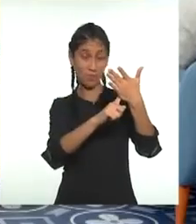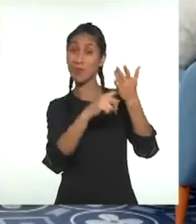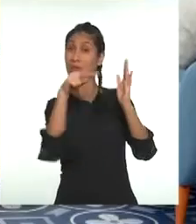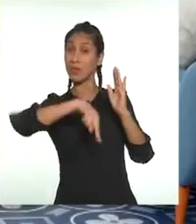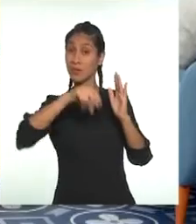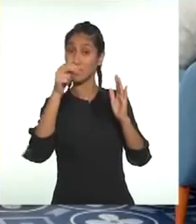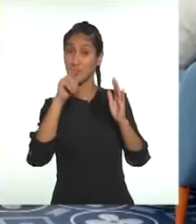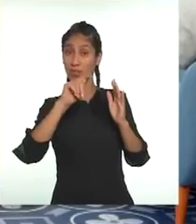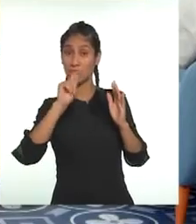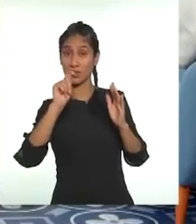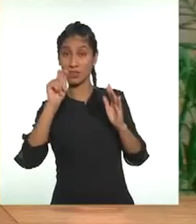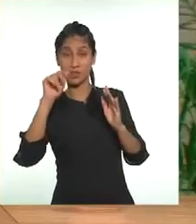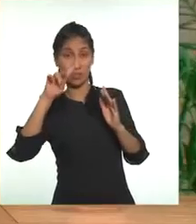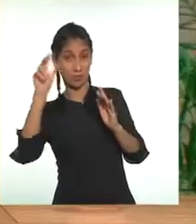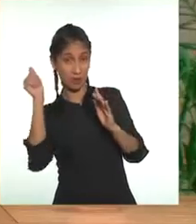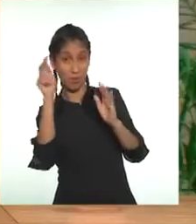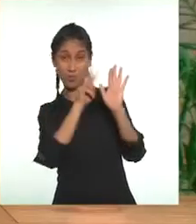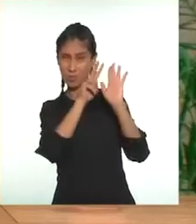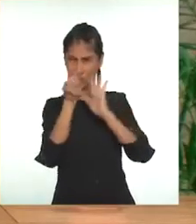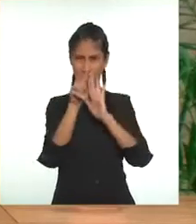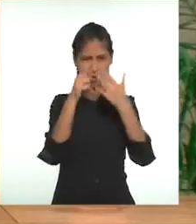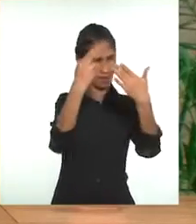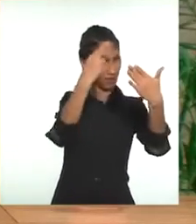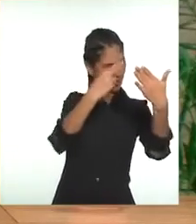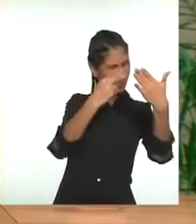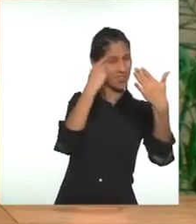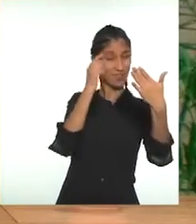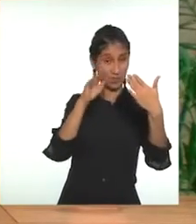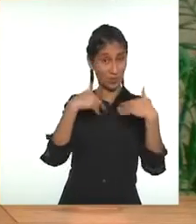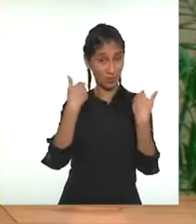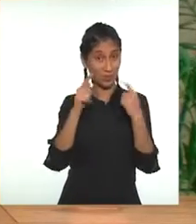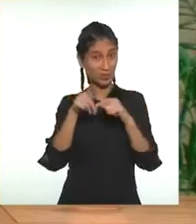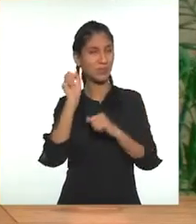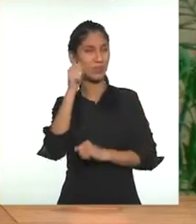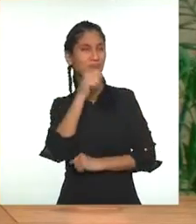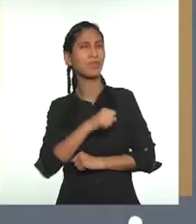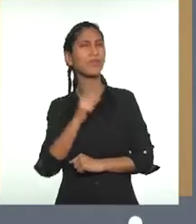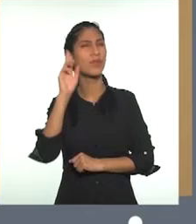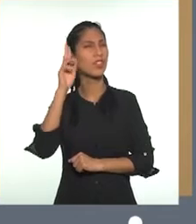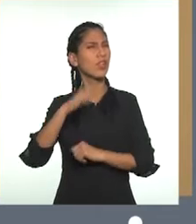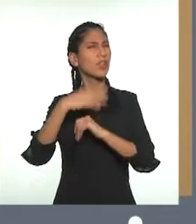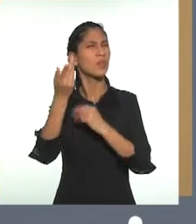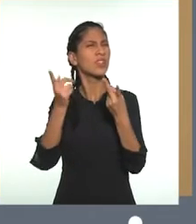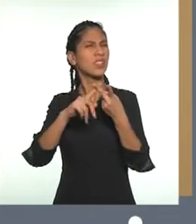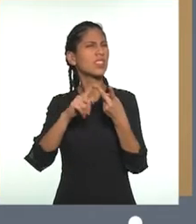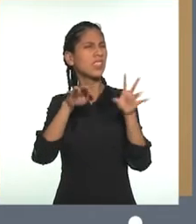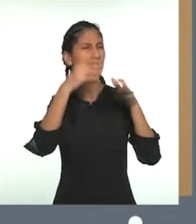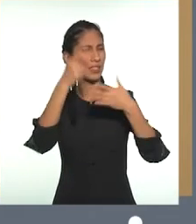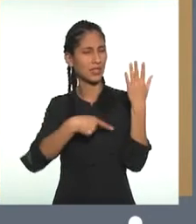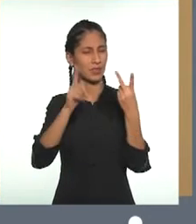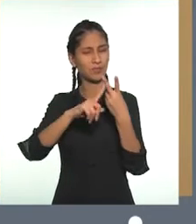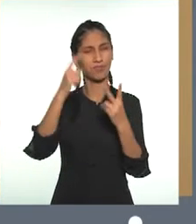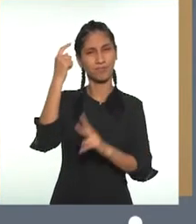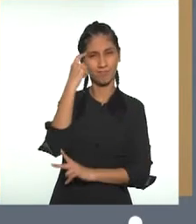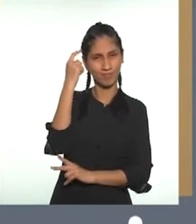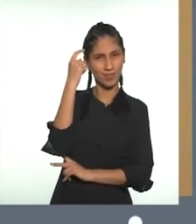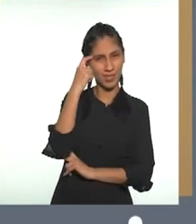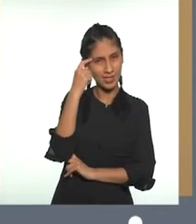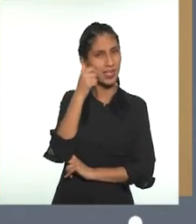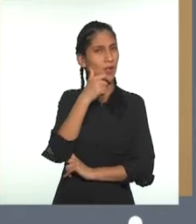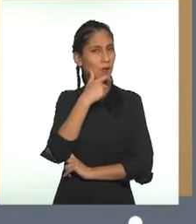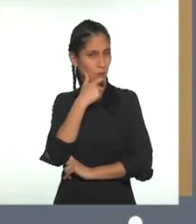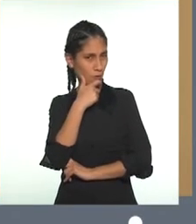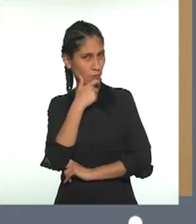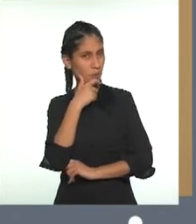acuerdo? Por supuesto. Profesora, ¿cuál es el siguiente paso? Pensar en delimitar el espacio, que